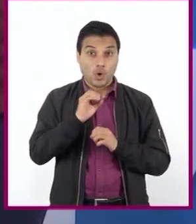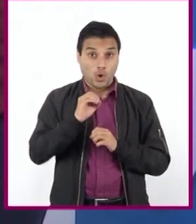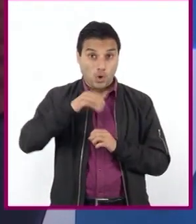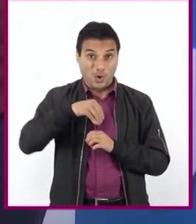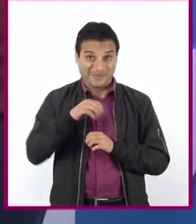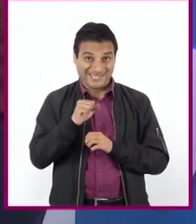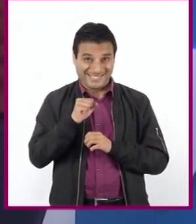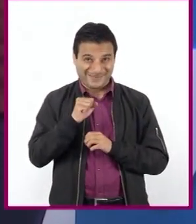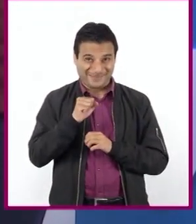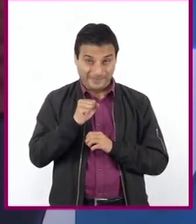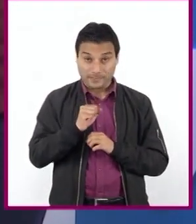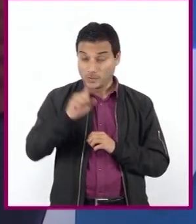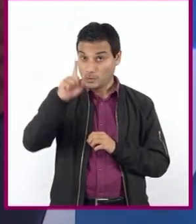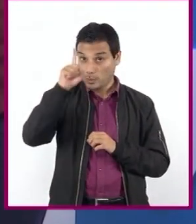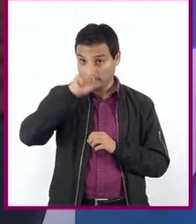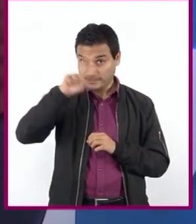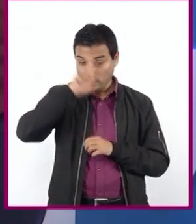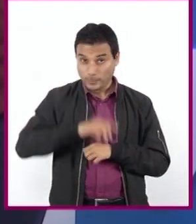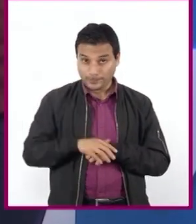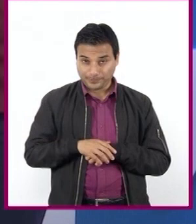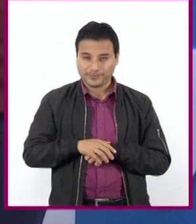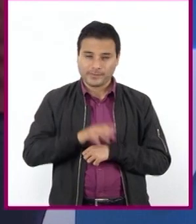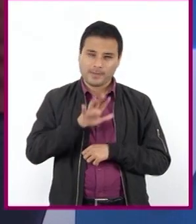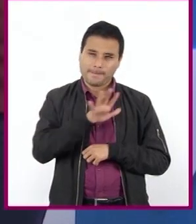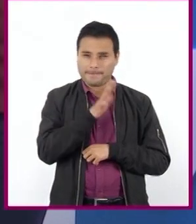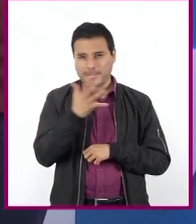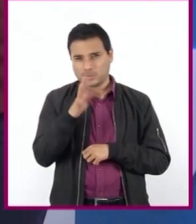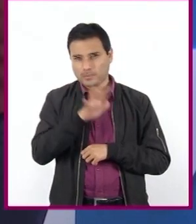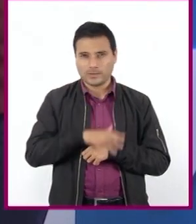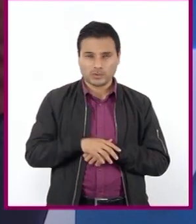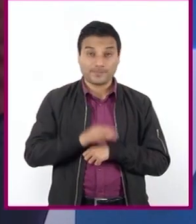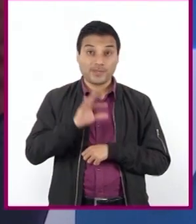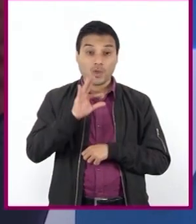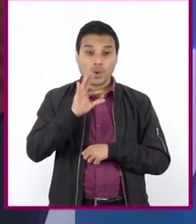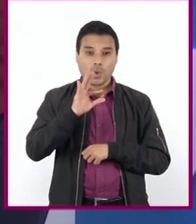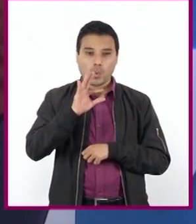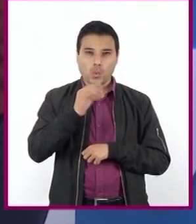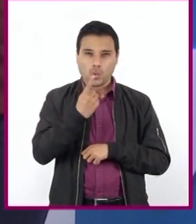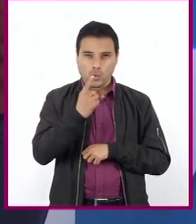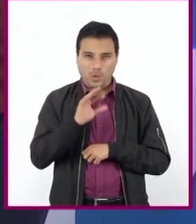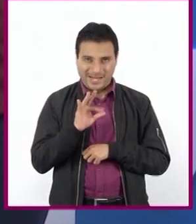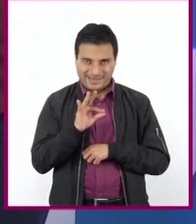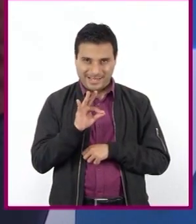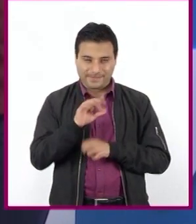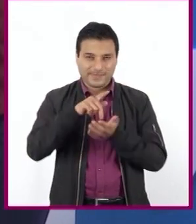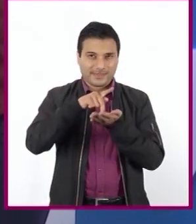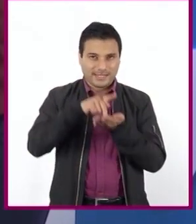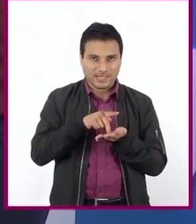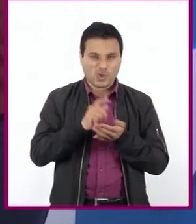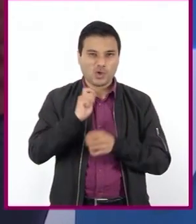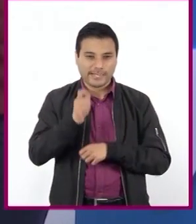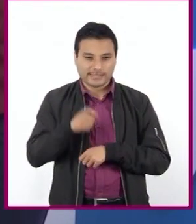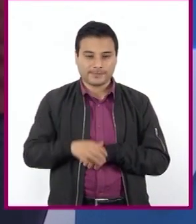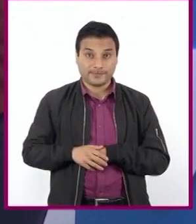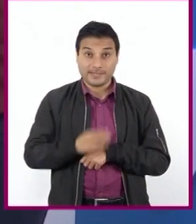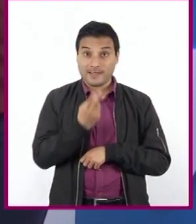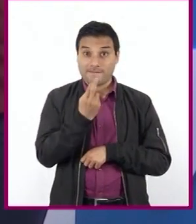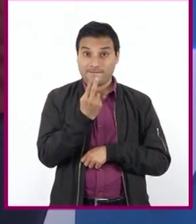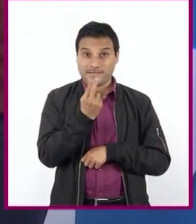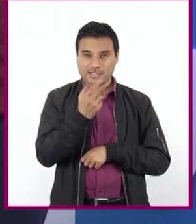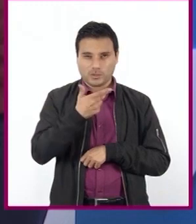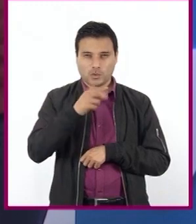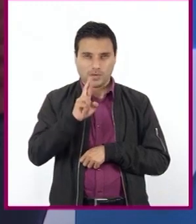de la Salud recomienda en promedio ingerir un 1/40 de kilogramo, que son 25 gramos de